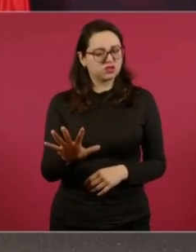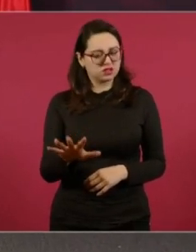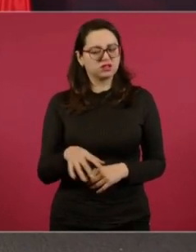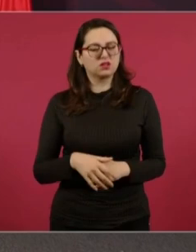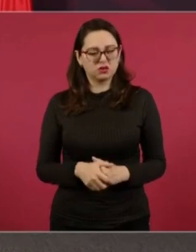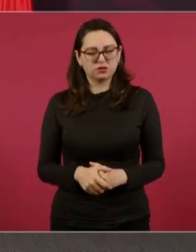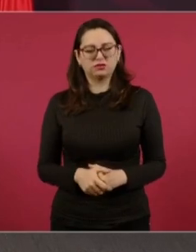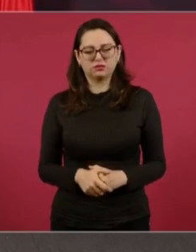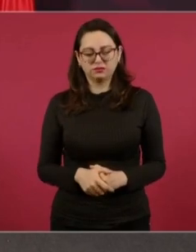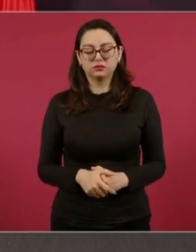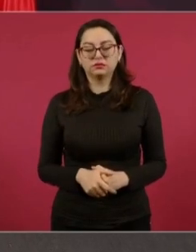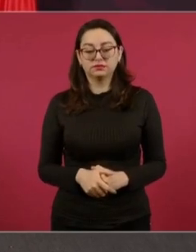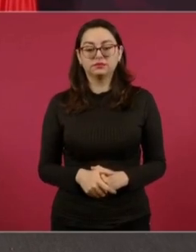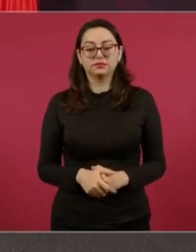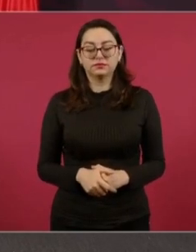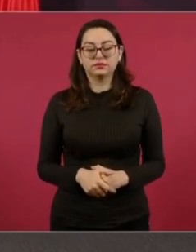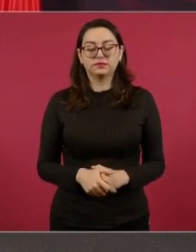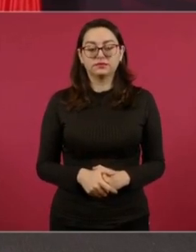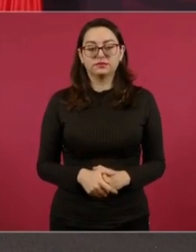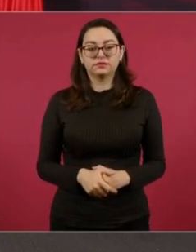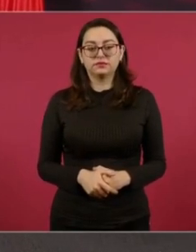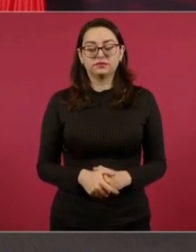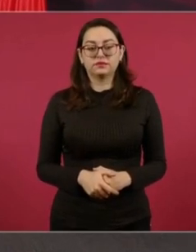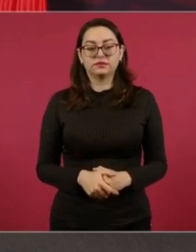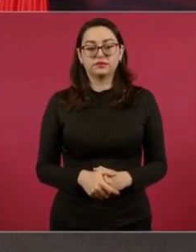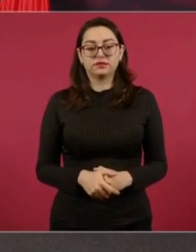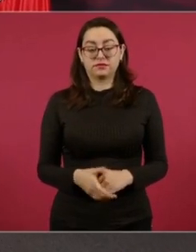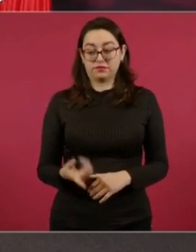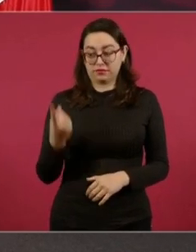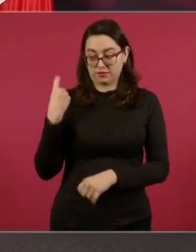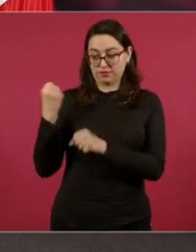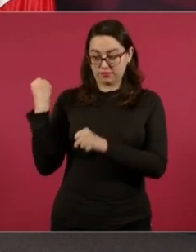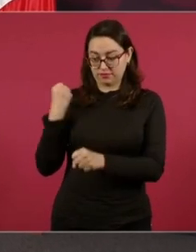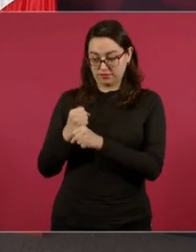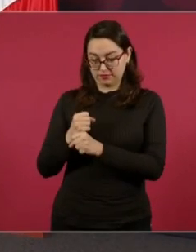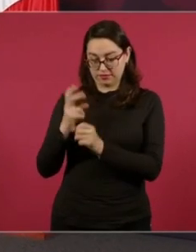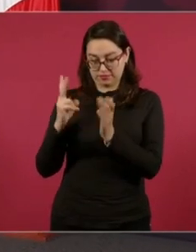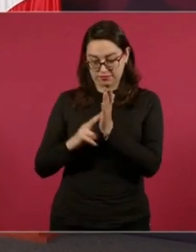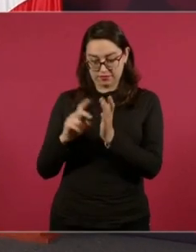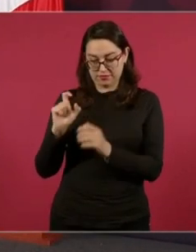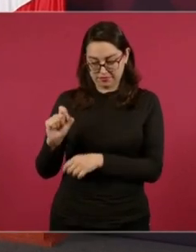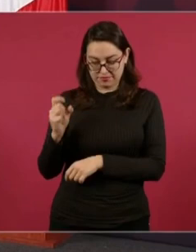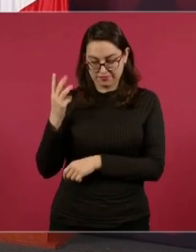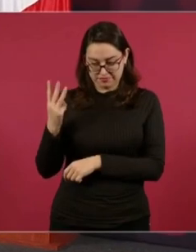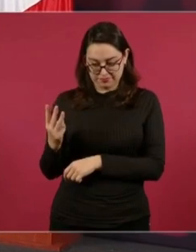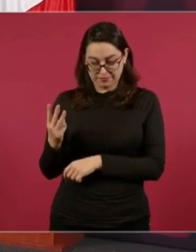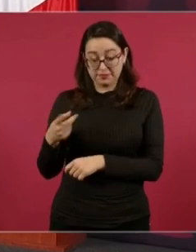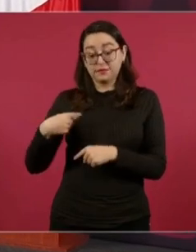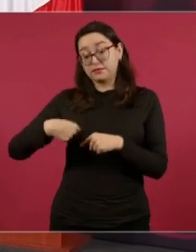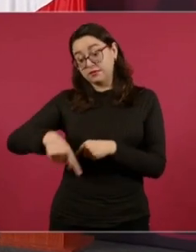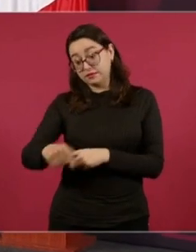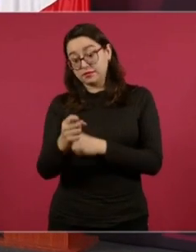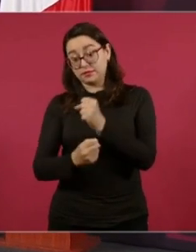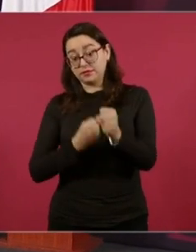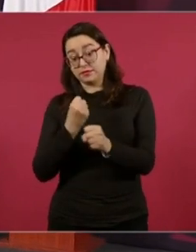El año pasado, el 23, y este 3.5.